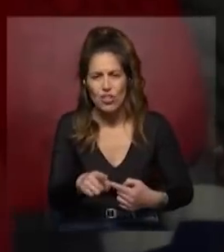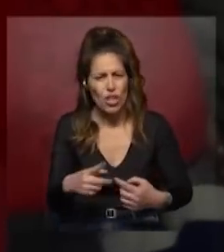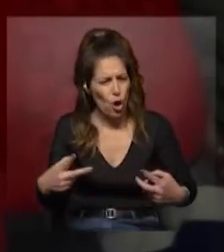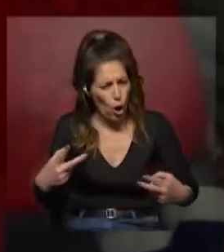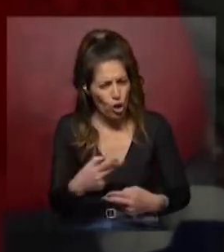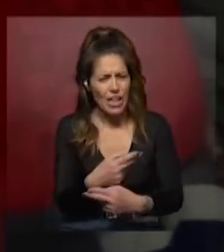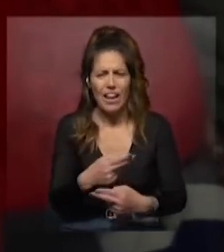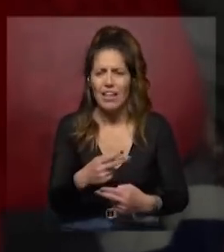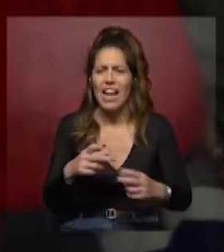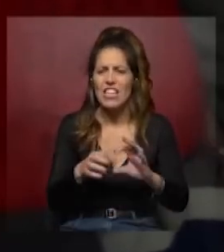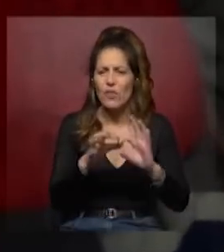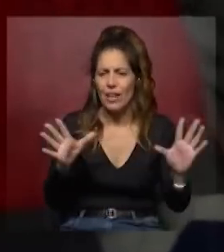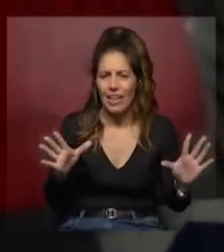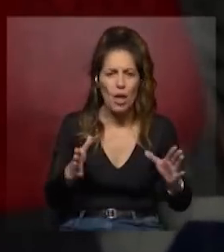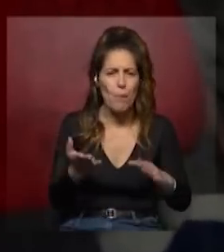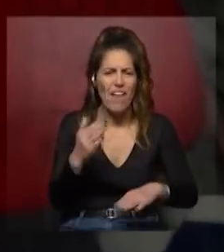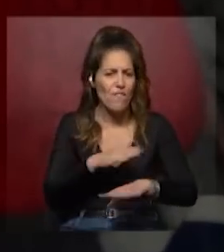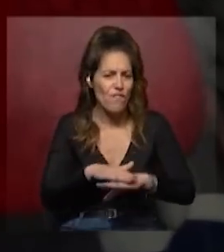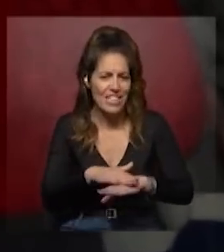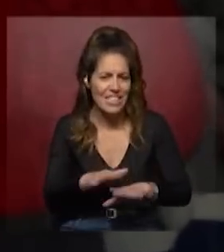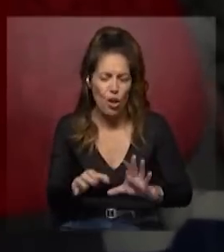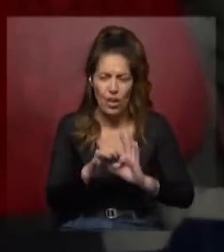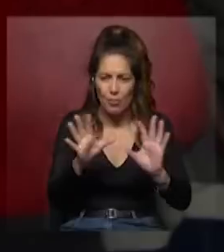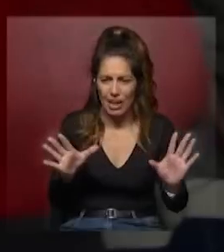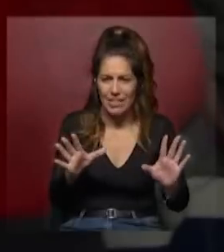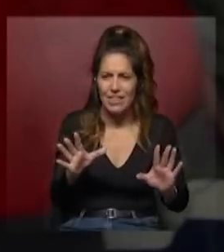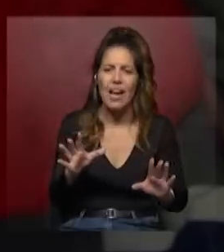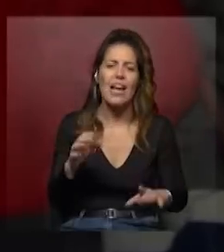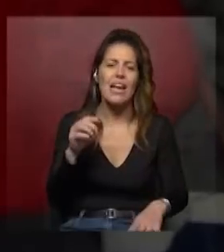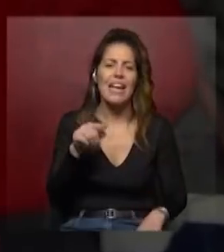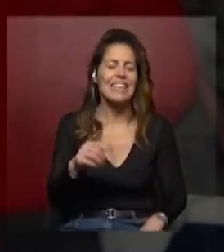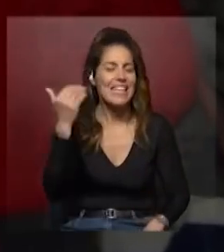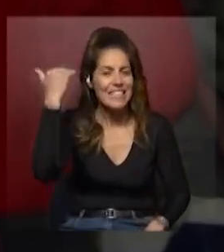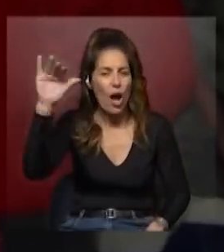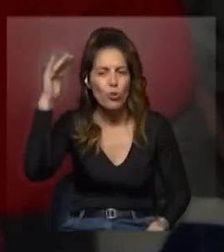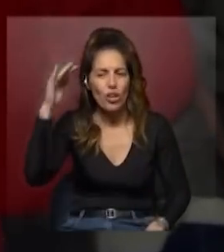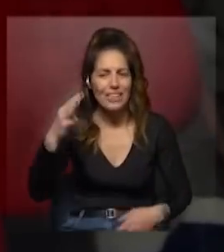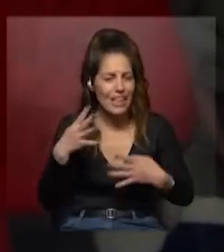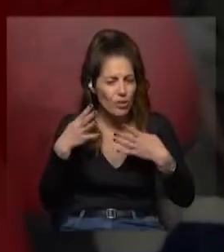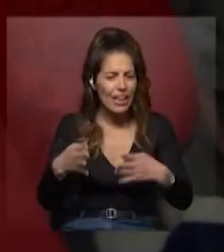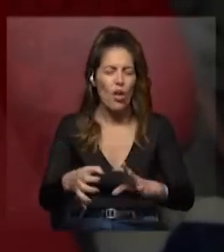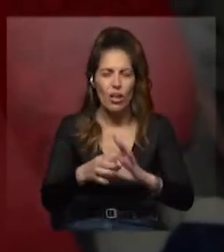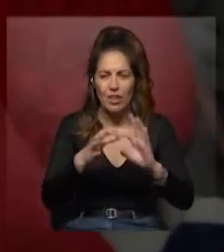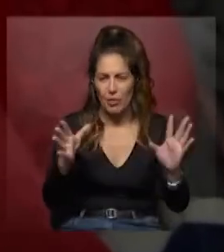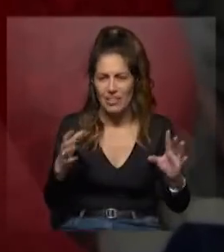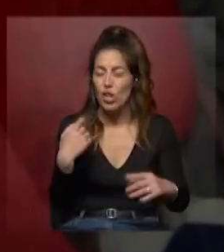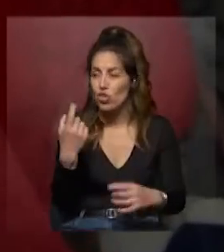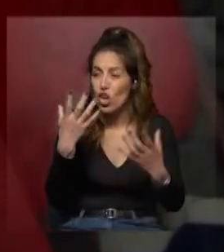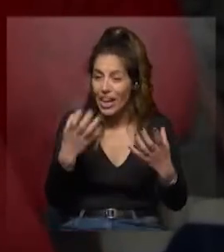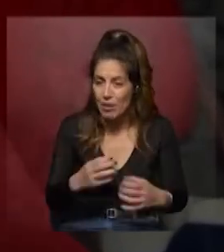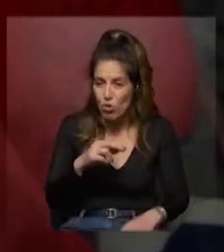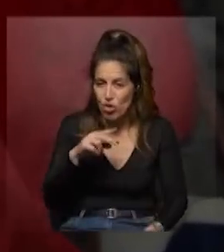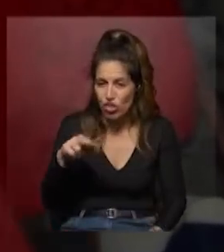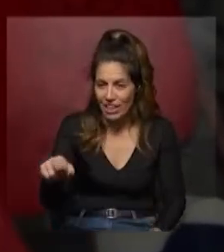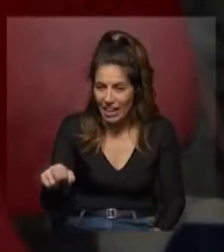de las libertades más elementales de una democracia esta estas autoridades han atacado la democracia y nosotros queremos sostener